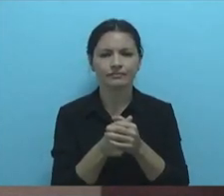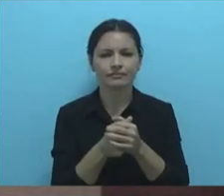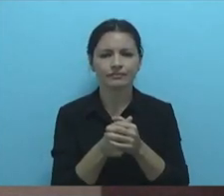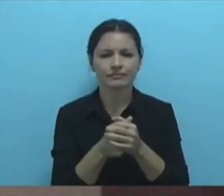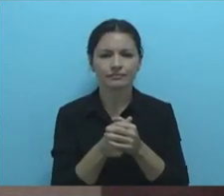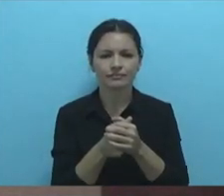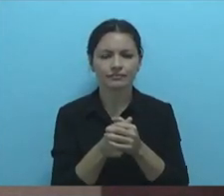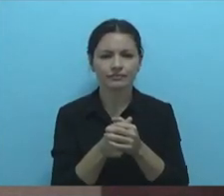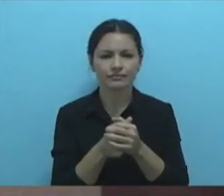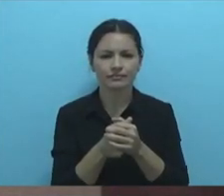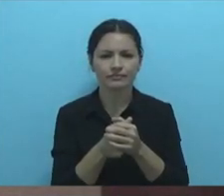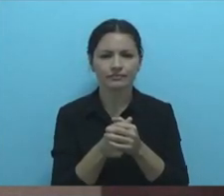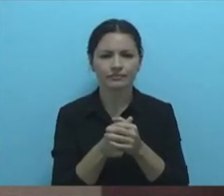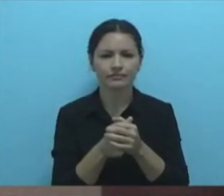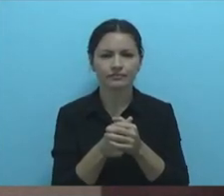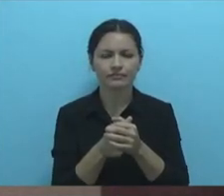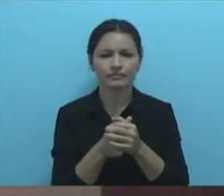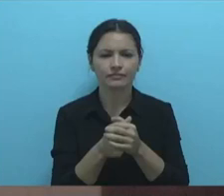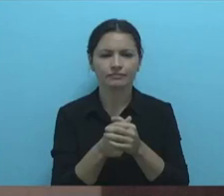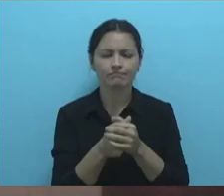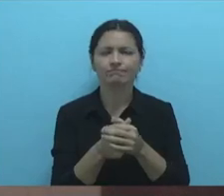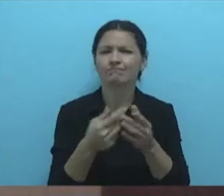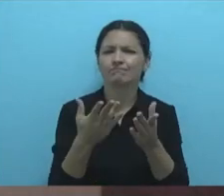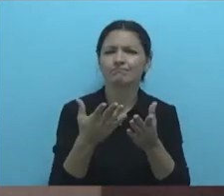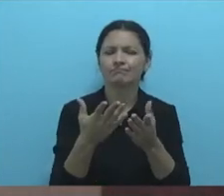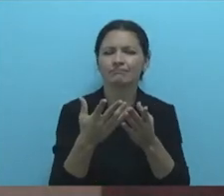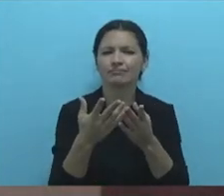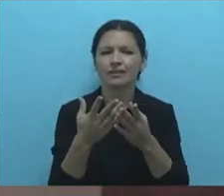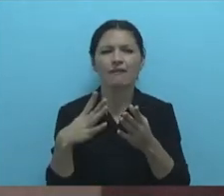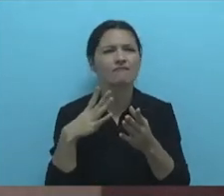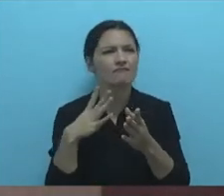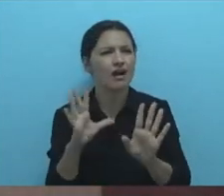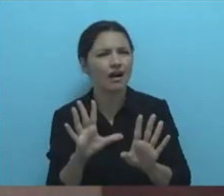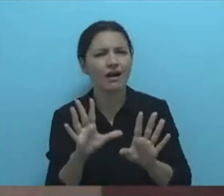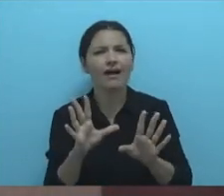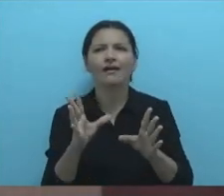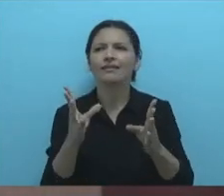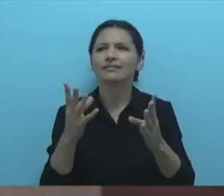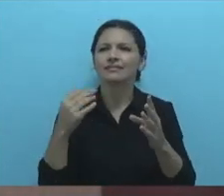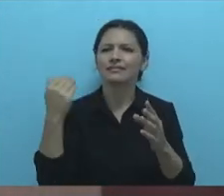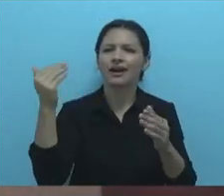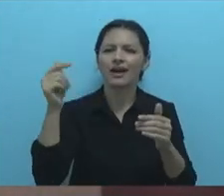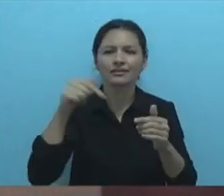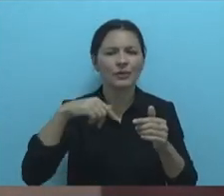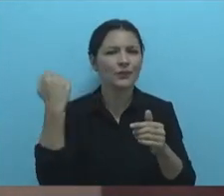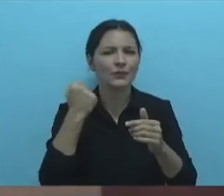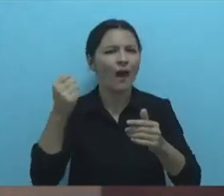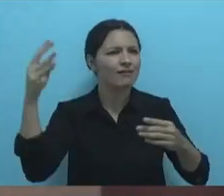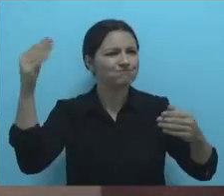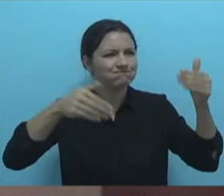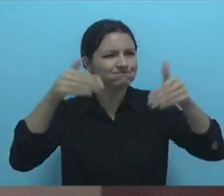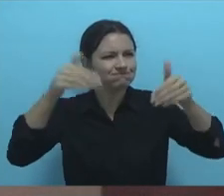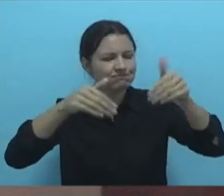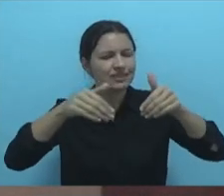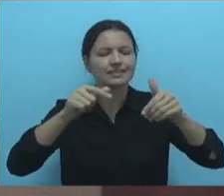legislatura provincial que muchas oportunidades se ha mostrado de puertas cerradas es el momento de patear el tablero